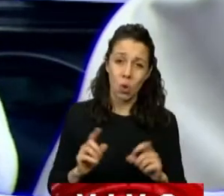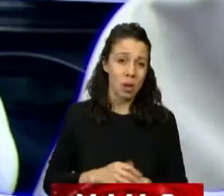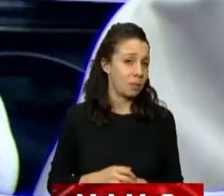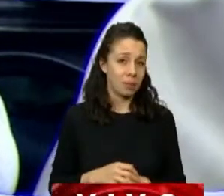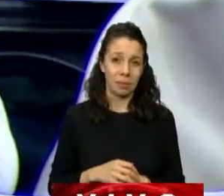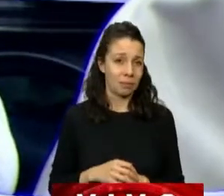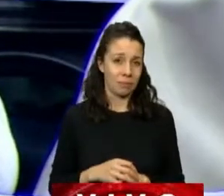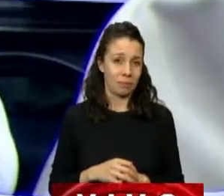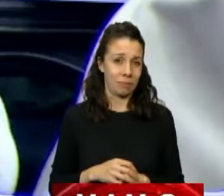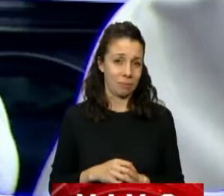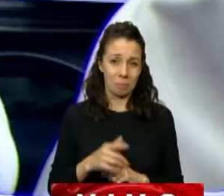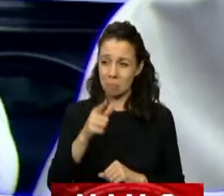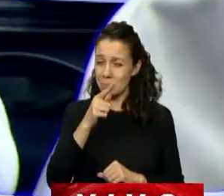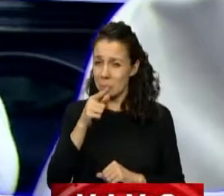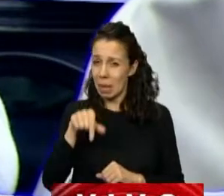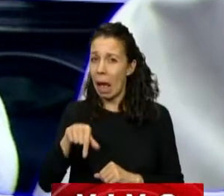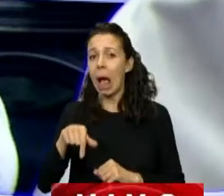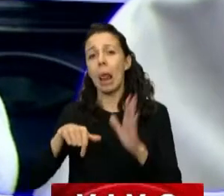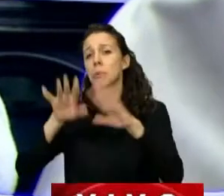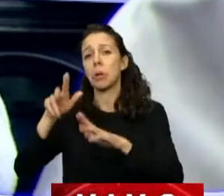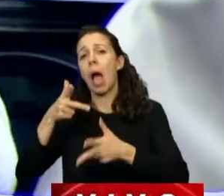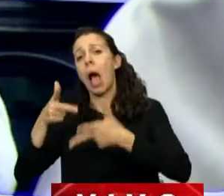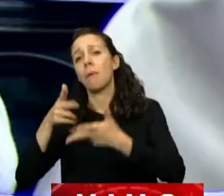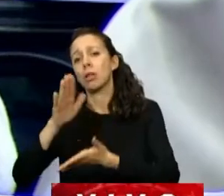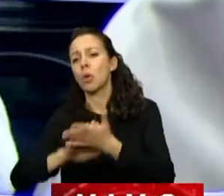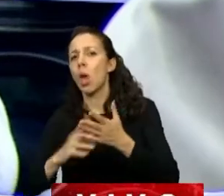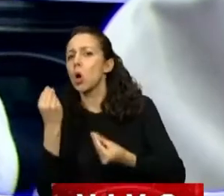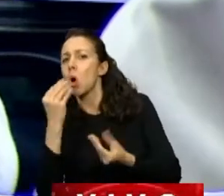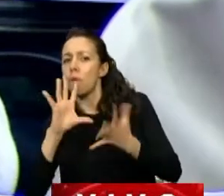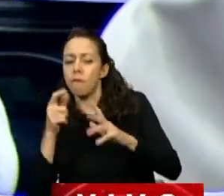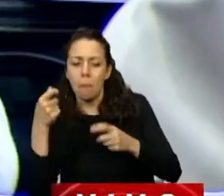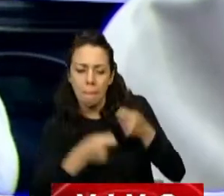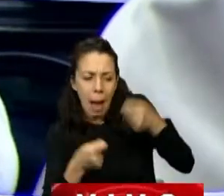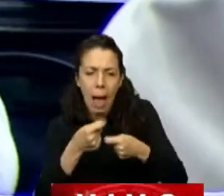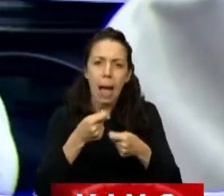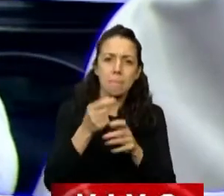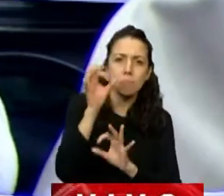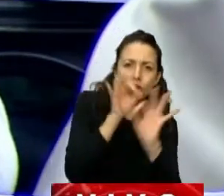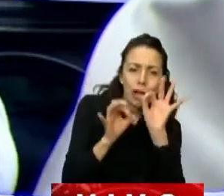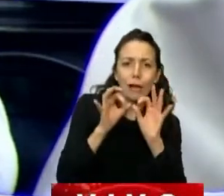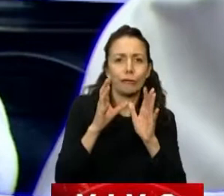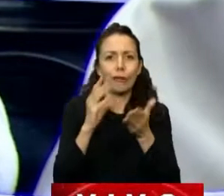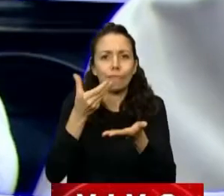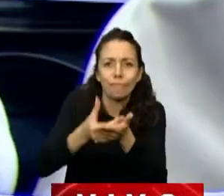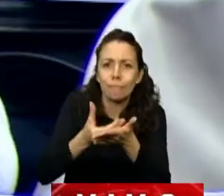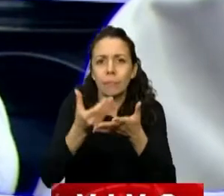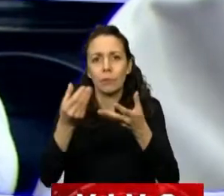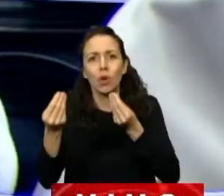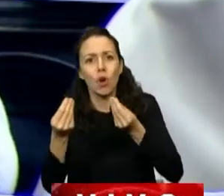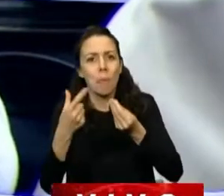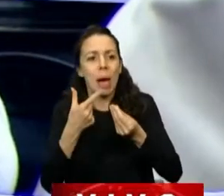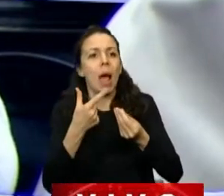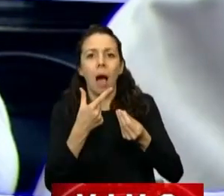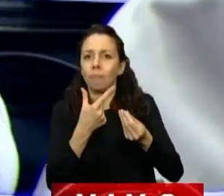ser aplicados esos recursos o proyectos para fomentar algunas actividades